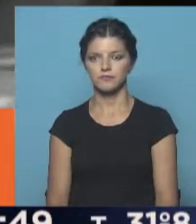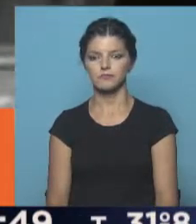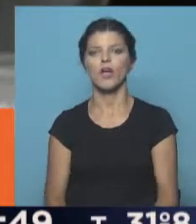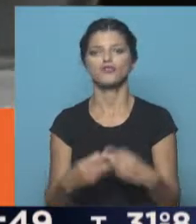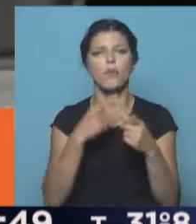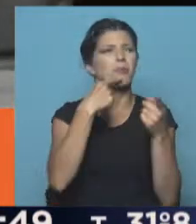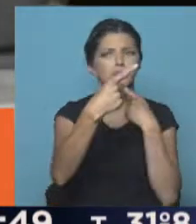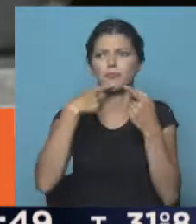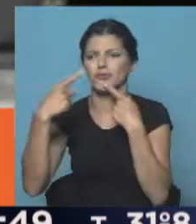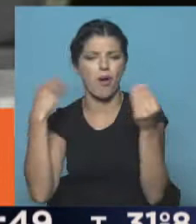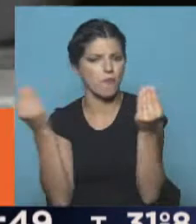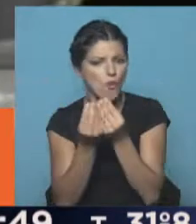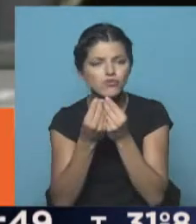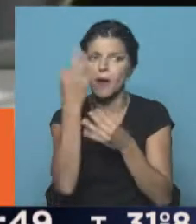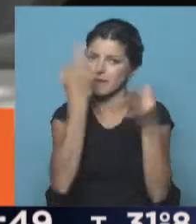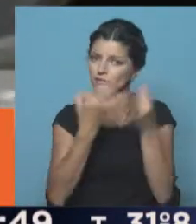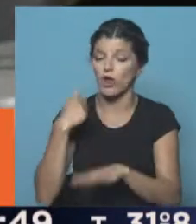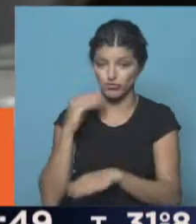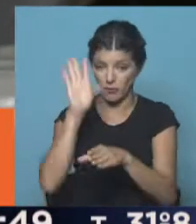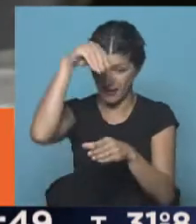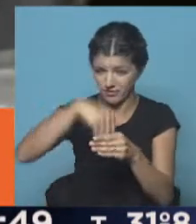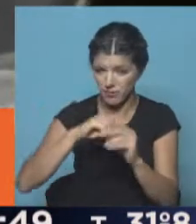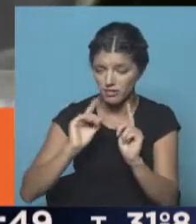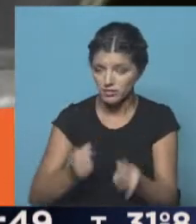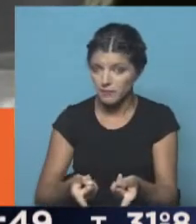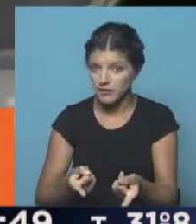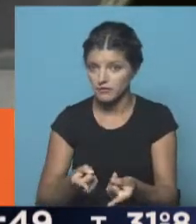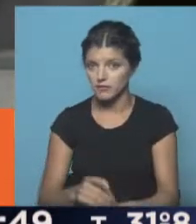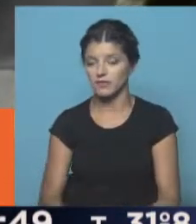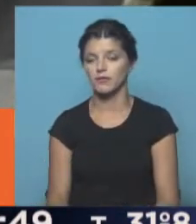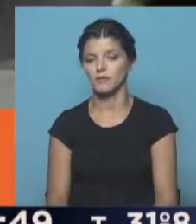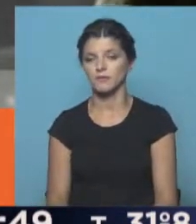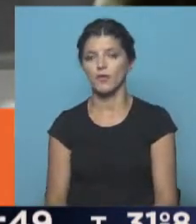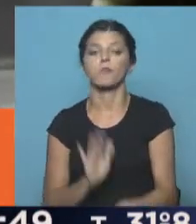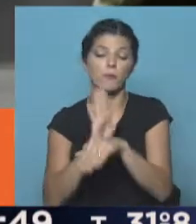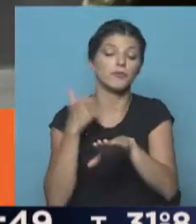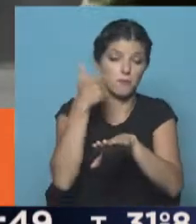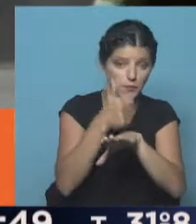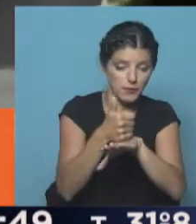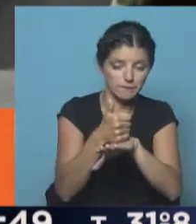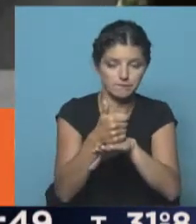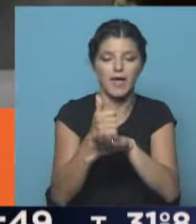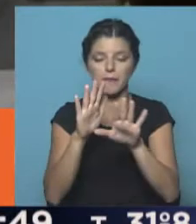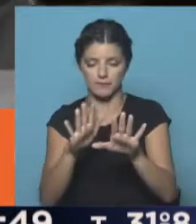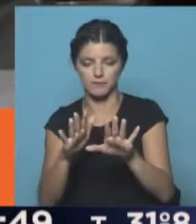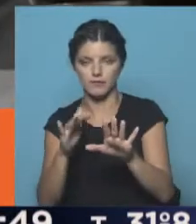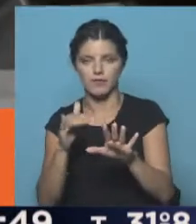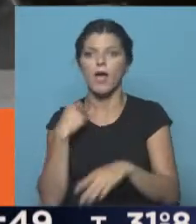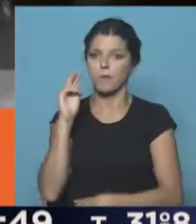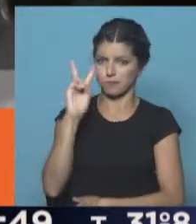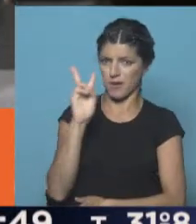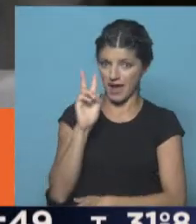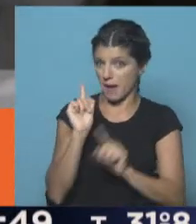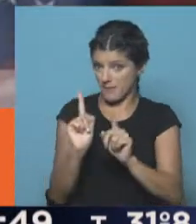el mundo, yo de alguna manera estaba ahí. Lo que sucedió fue lo siguiente, y además se la ve rodeada por su